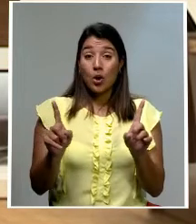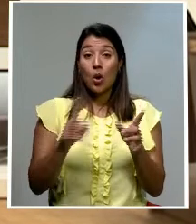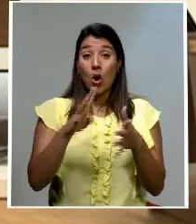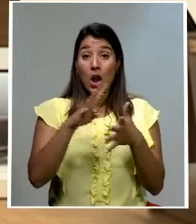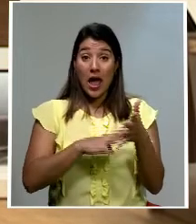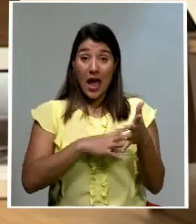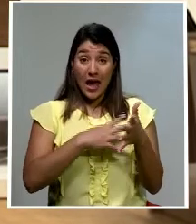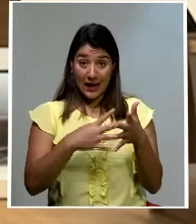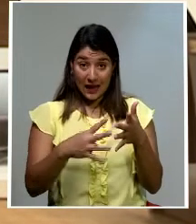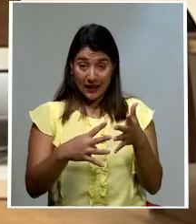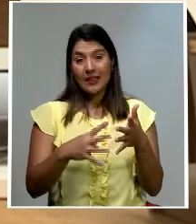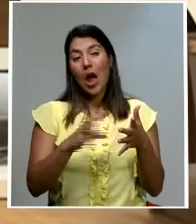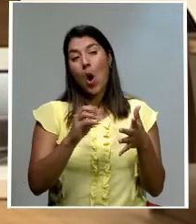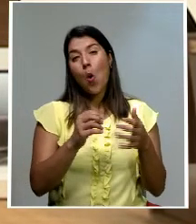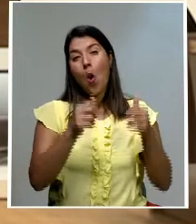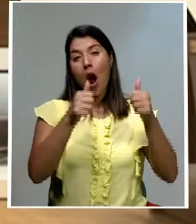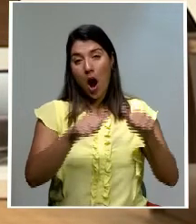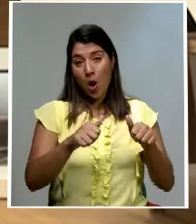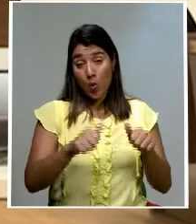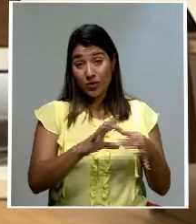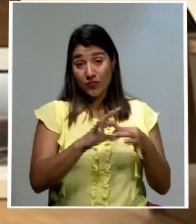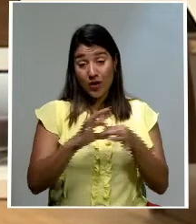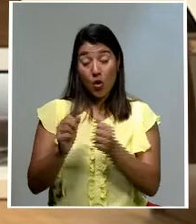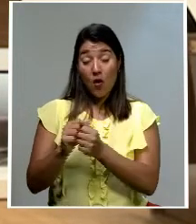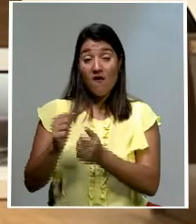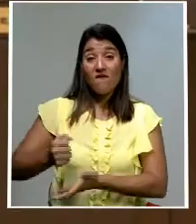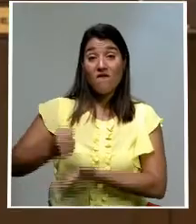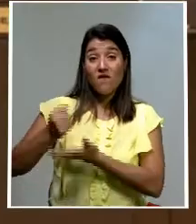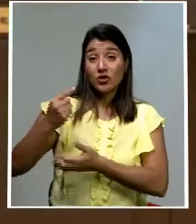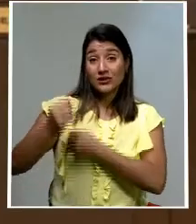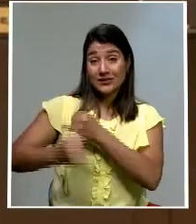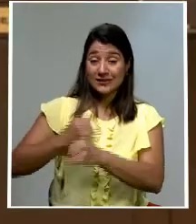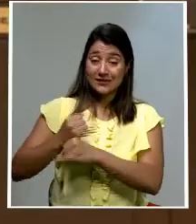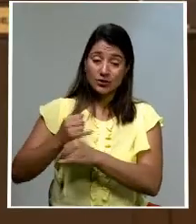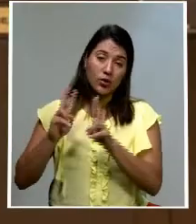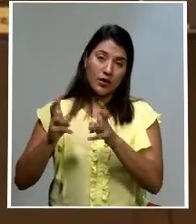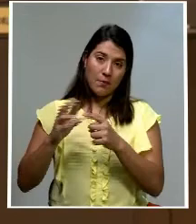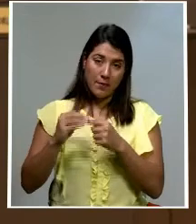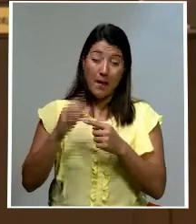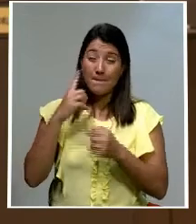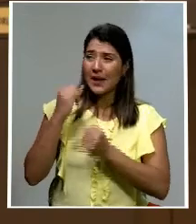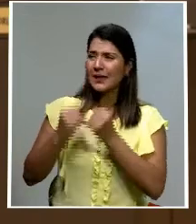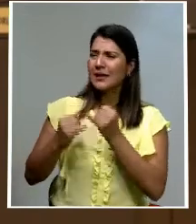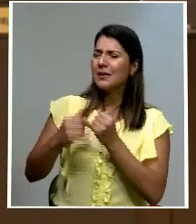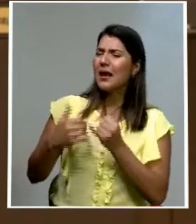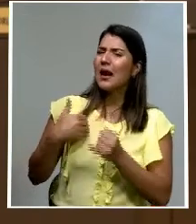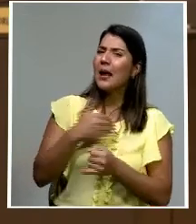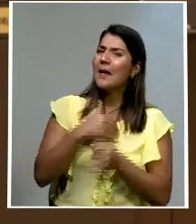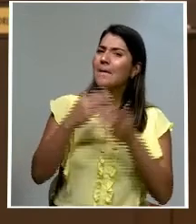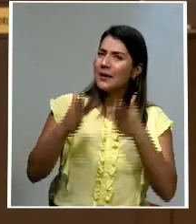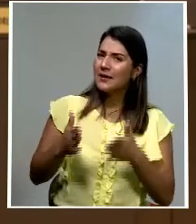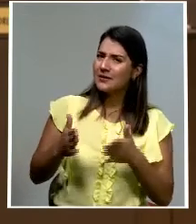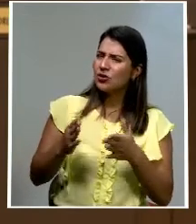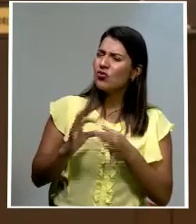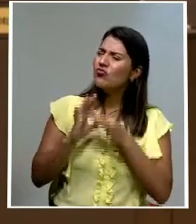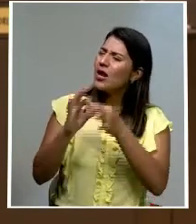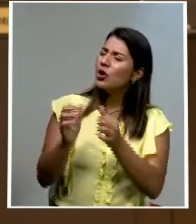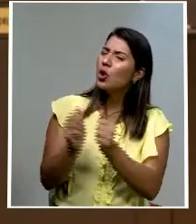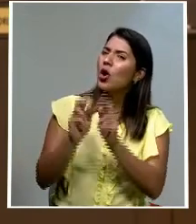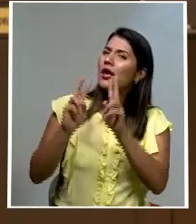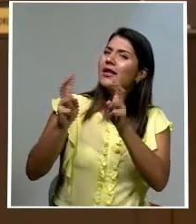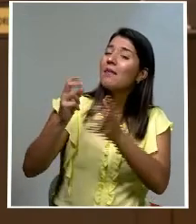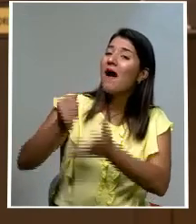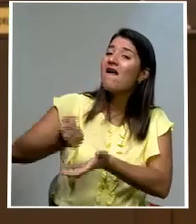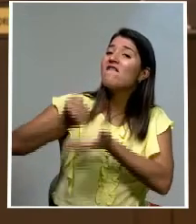del fondo, sin duda que ocupará un lugar predominante en esas prioridades. Para ir finalizando, ministro, con el tema del fondo de avales,